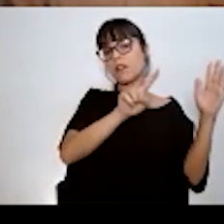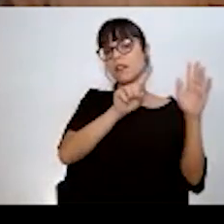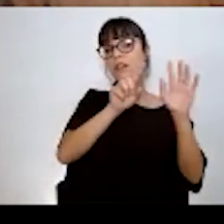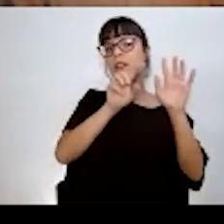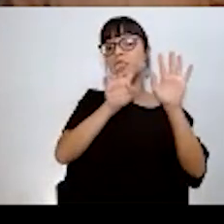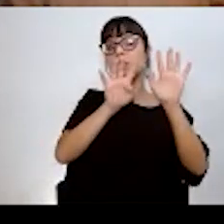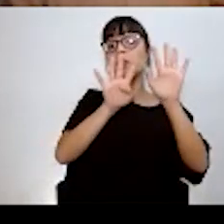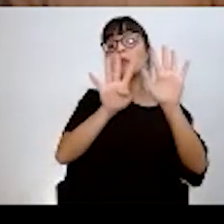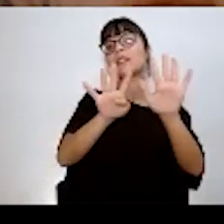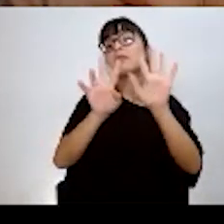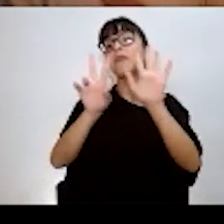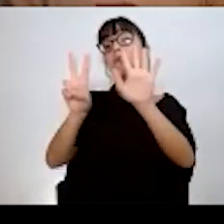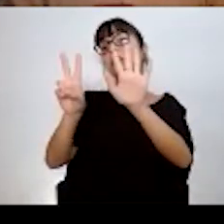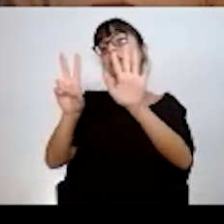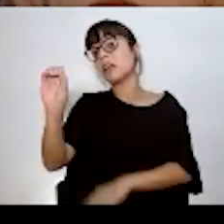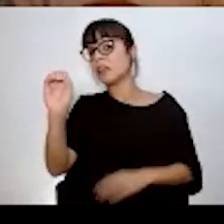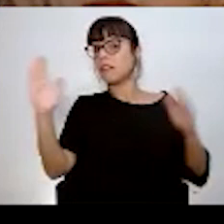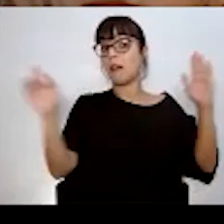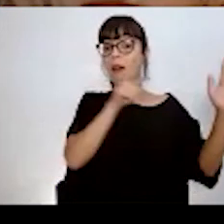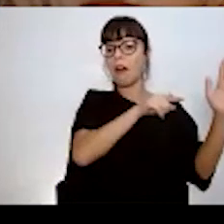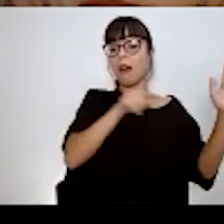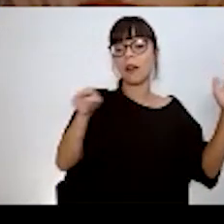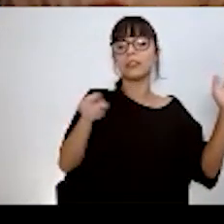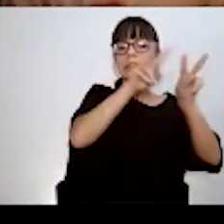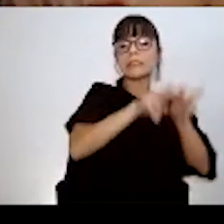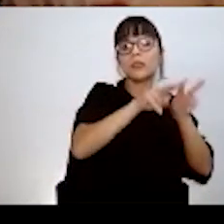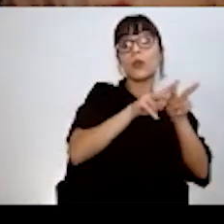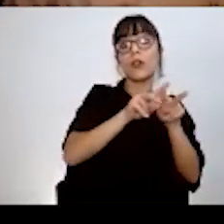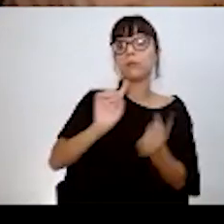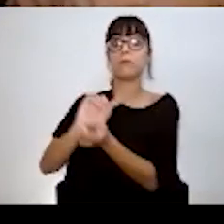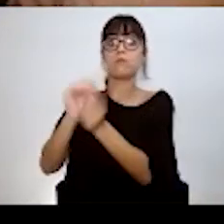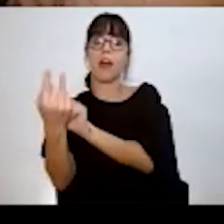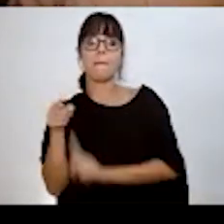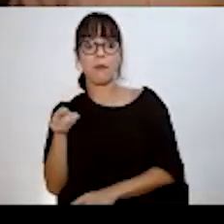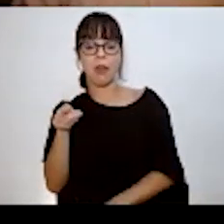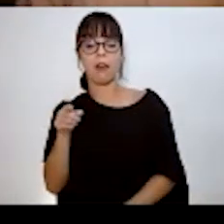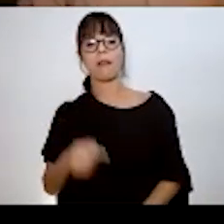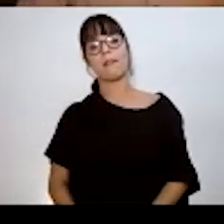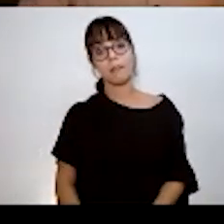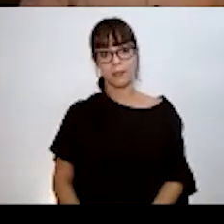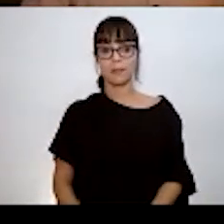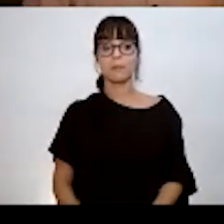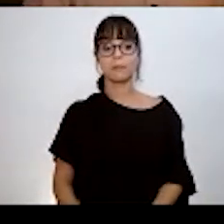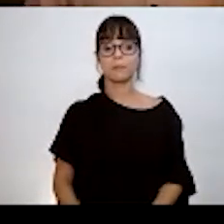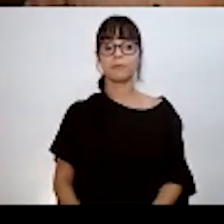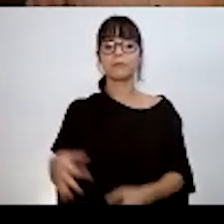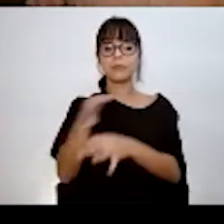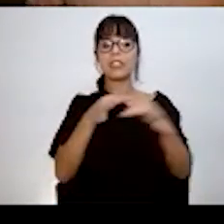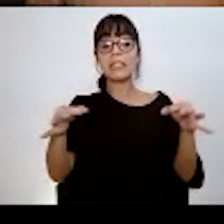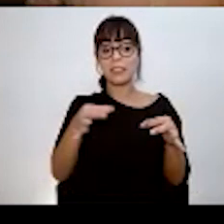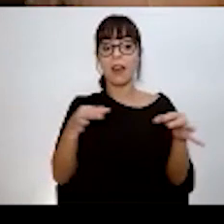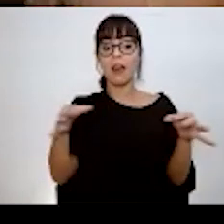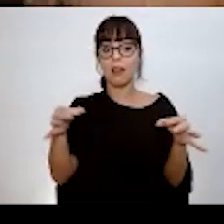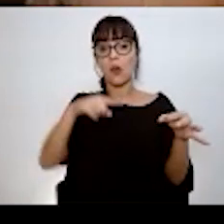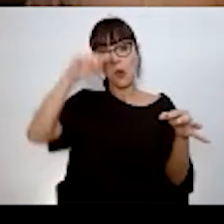del siglo XX y lo que sucedió a partir de este momento. Dice, yo no encuentro en ninguna isla del archipiélago ninguna cultura